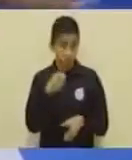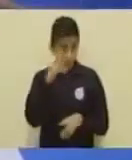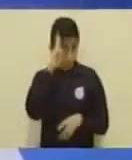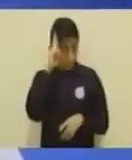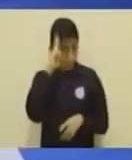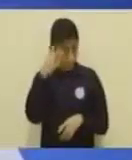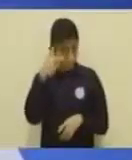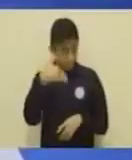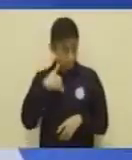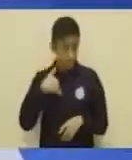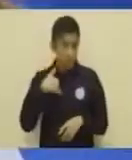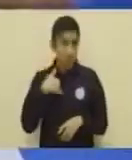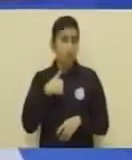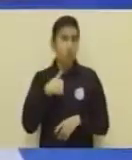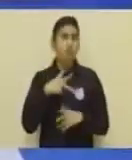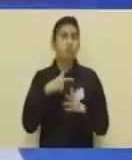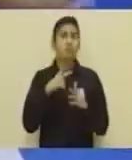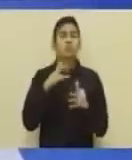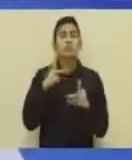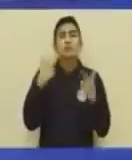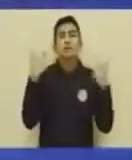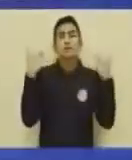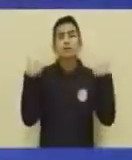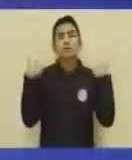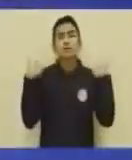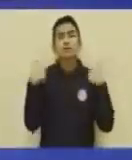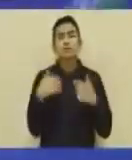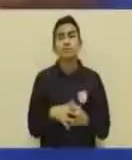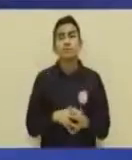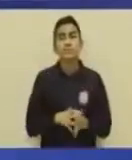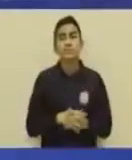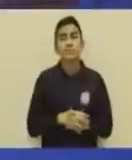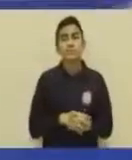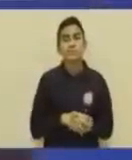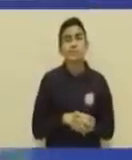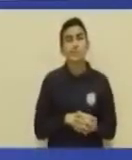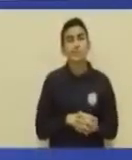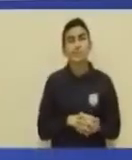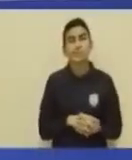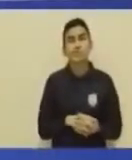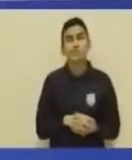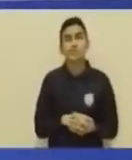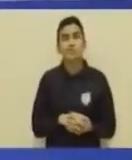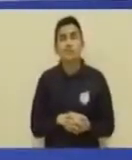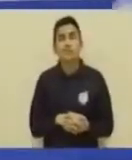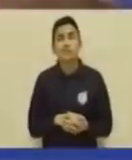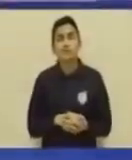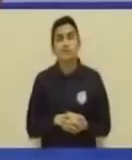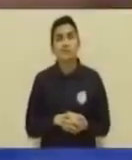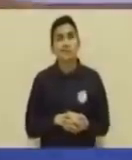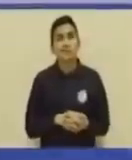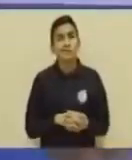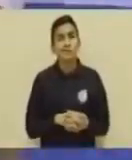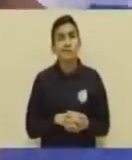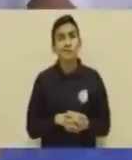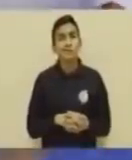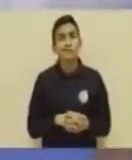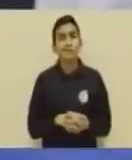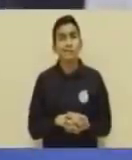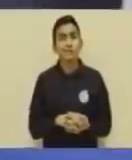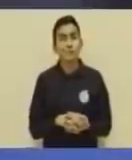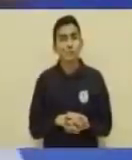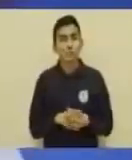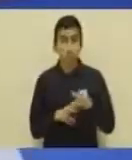Recuerda mantener los brazos extendidos, la espalda contraída, sin bajar los pies ni la cabeza.